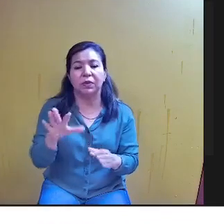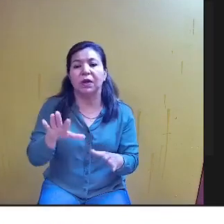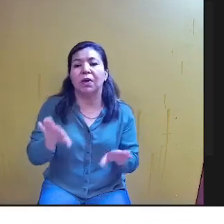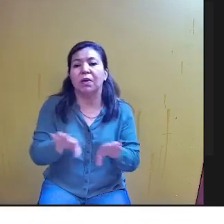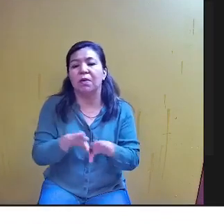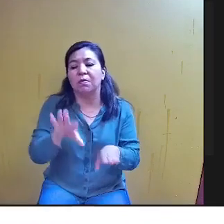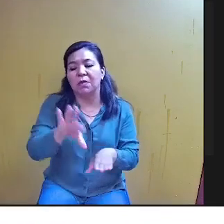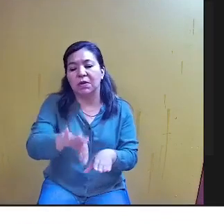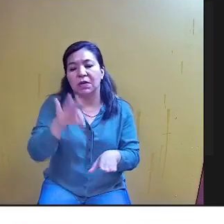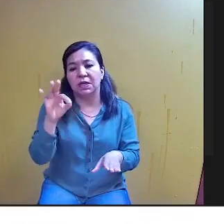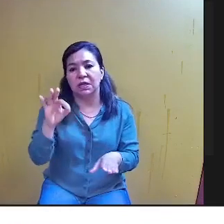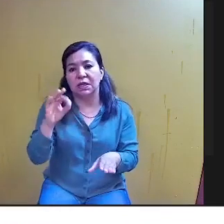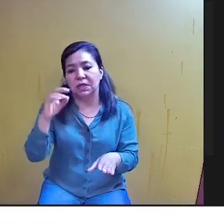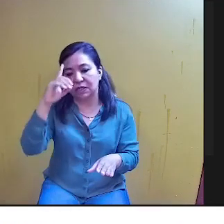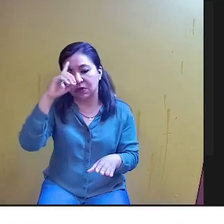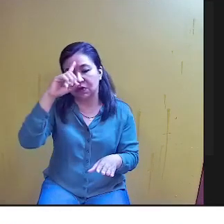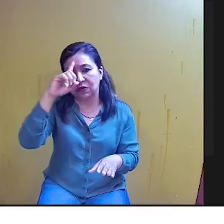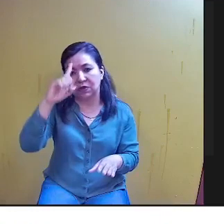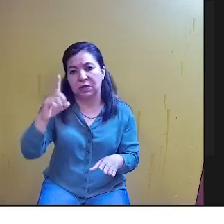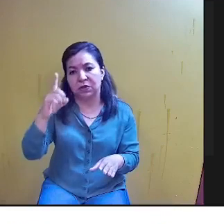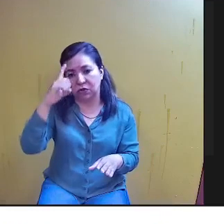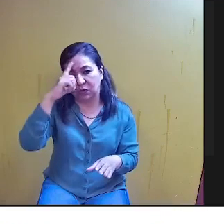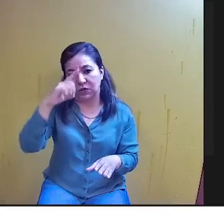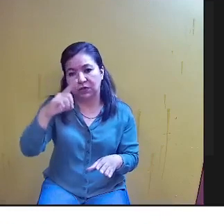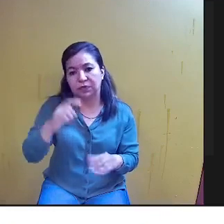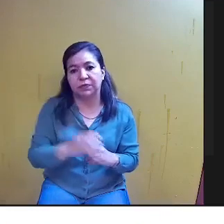de integrantes de consejos distritales.